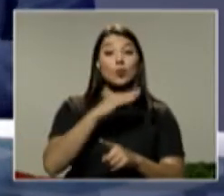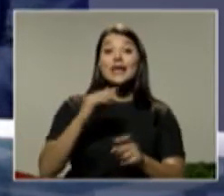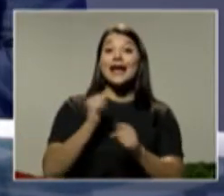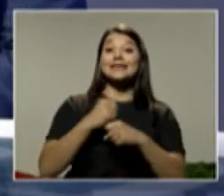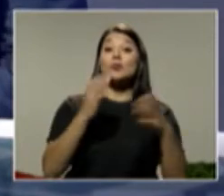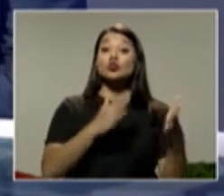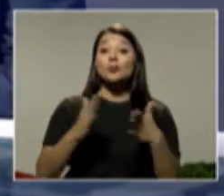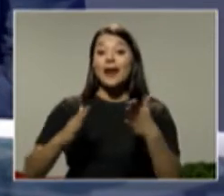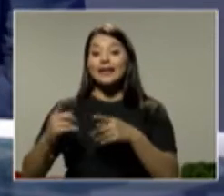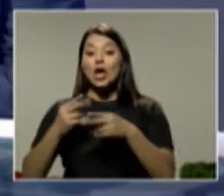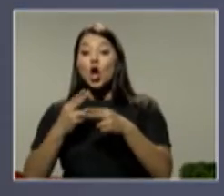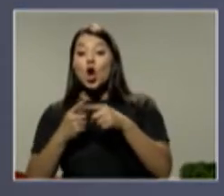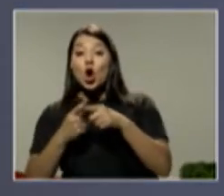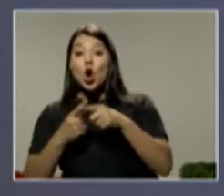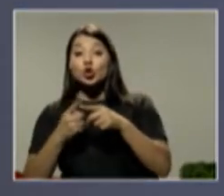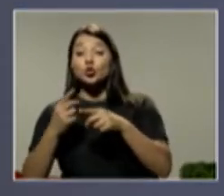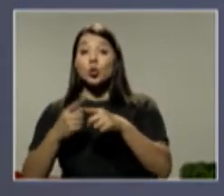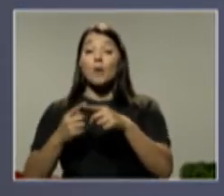más inteligente.